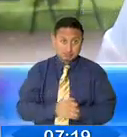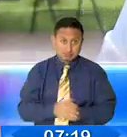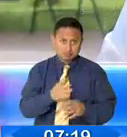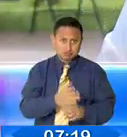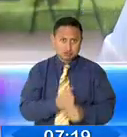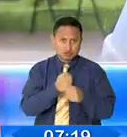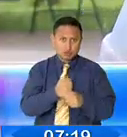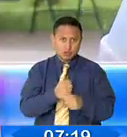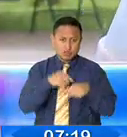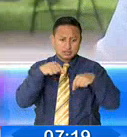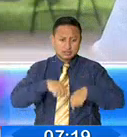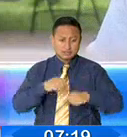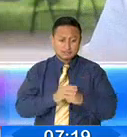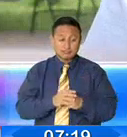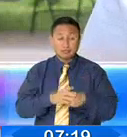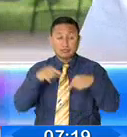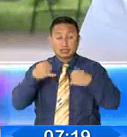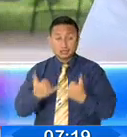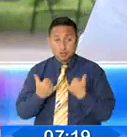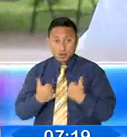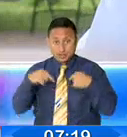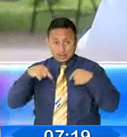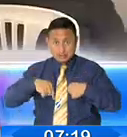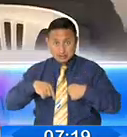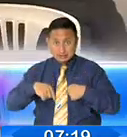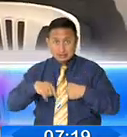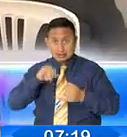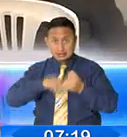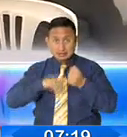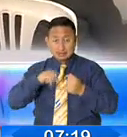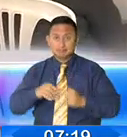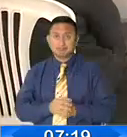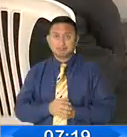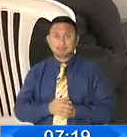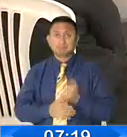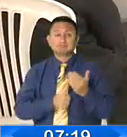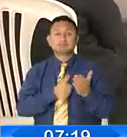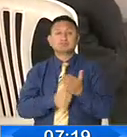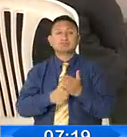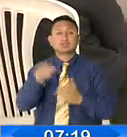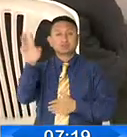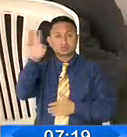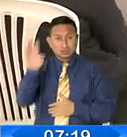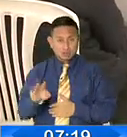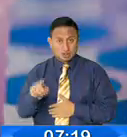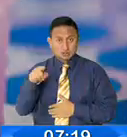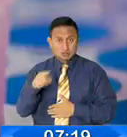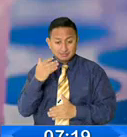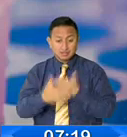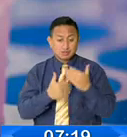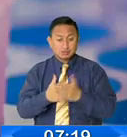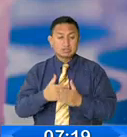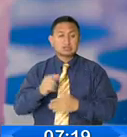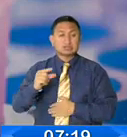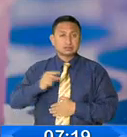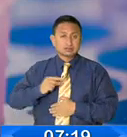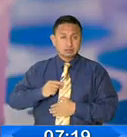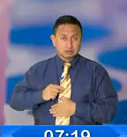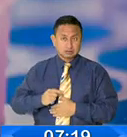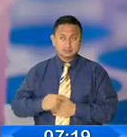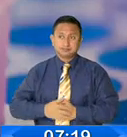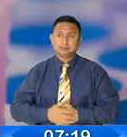las variantes que tenemos en este momento aquí en el Ecuador. El ministro Salinas aseguró que se darán más detalles de la nueva variante en las próximas